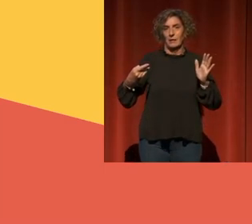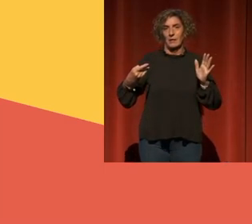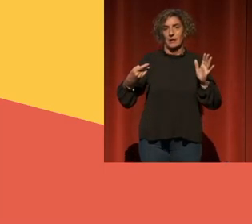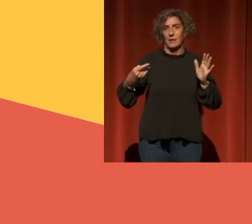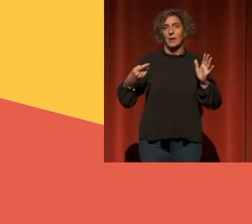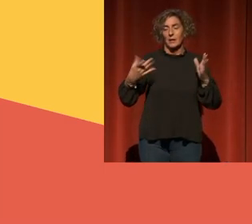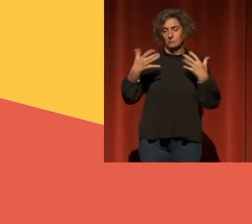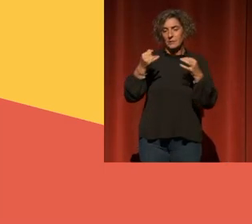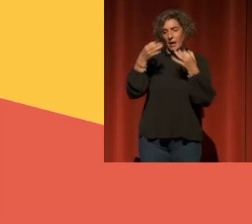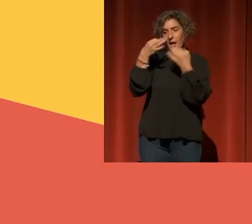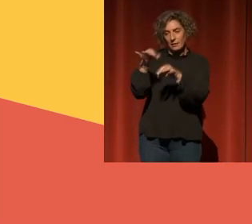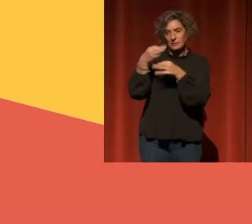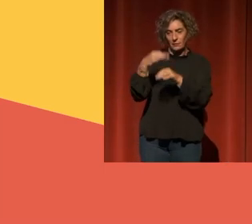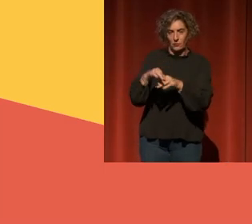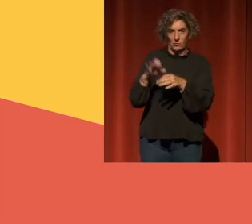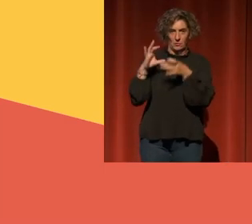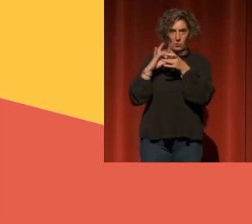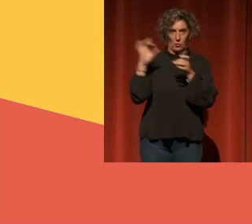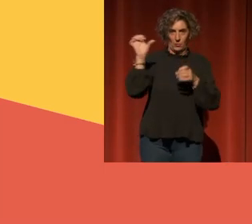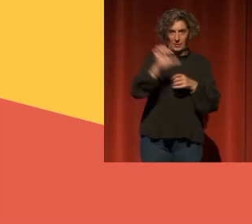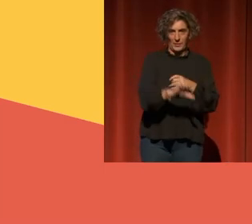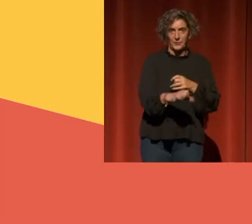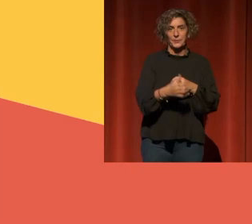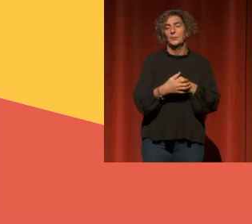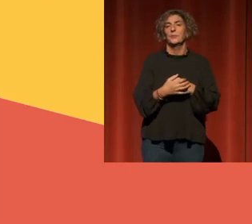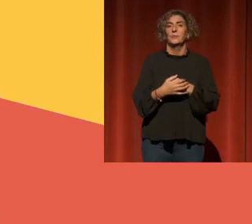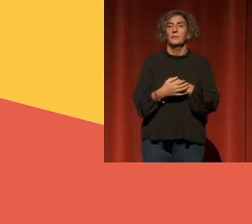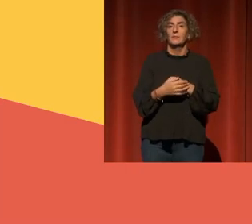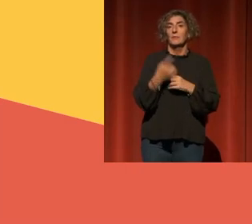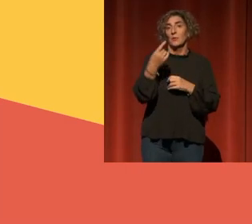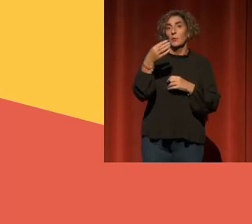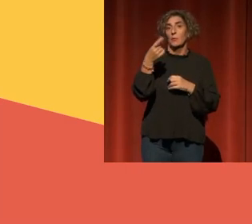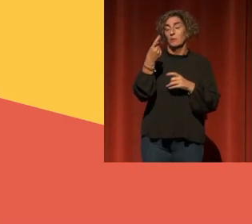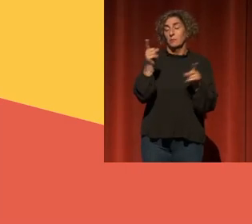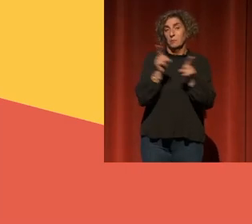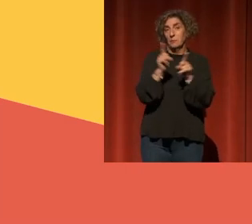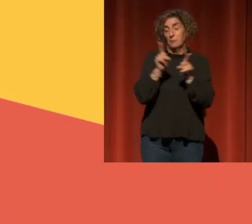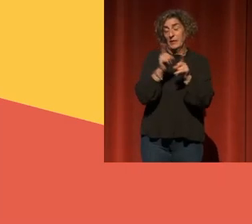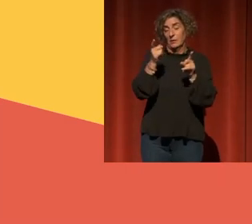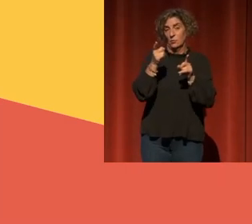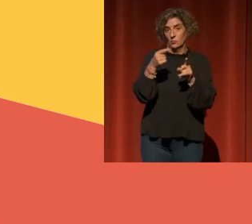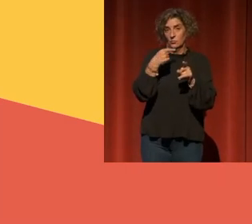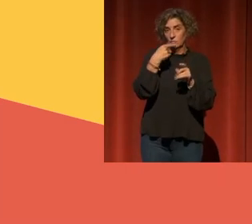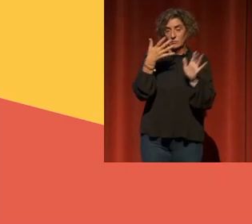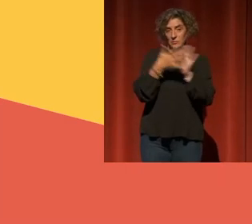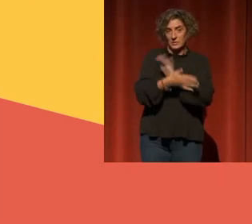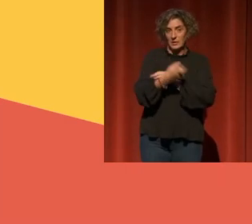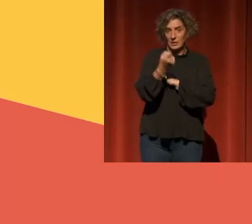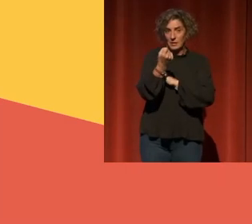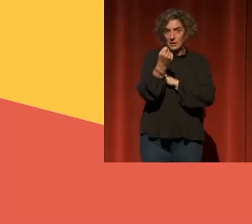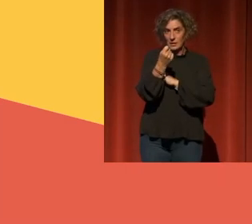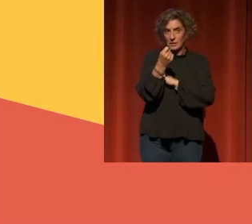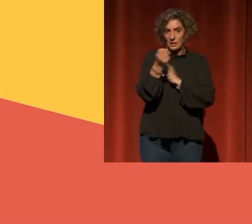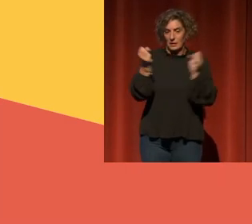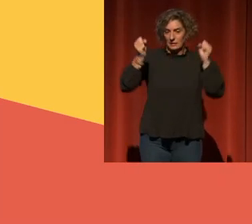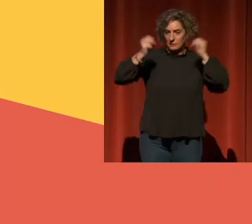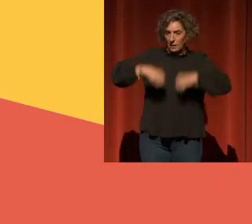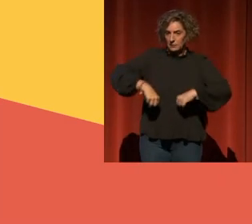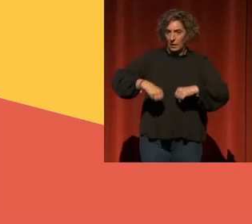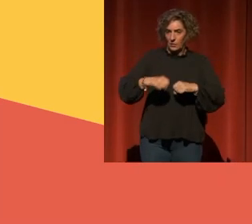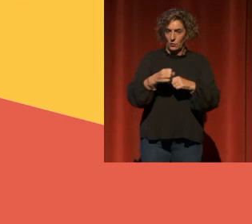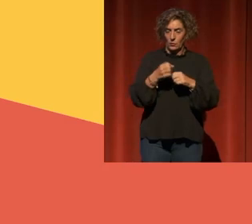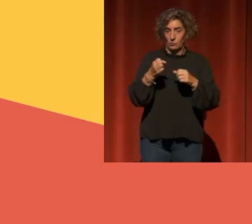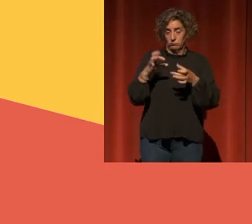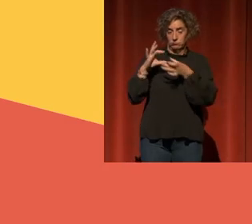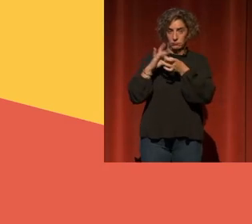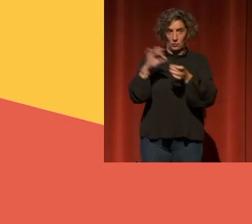Europea simplemente un unas pequeñas pinceladas como recordatorios el año el tratado constitutivo de la comunidad